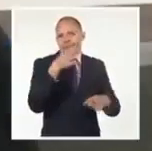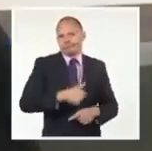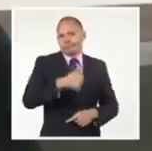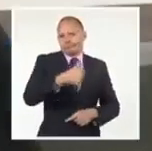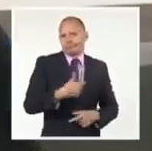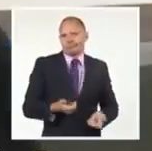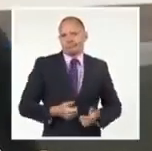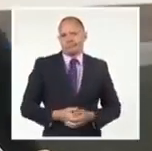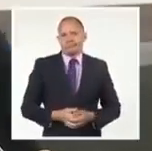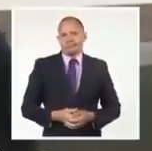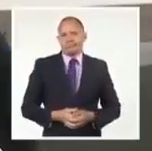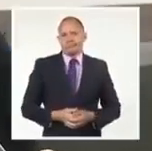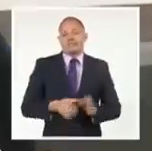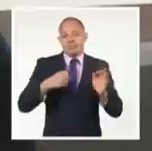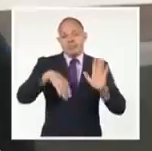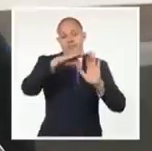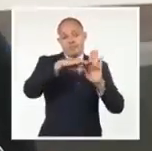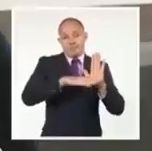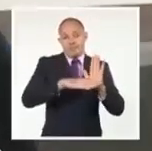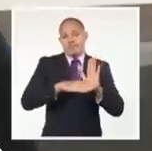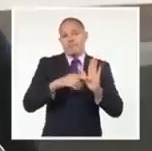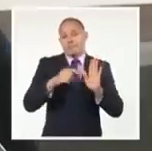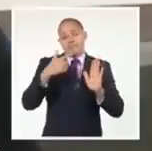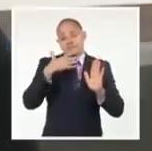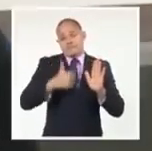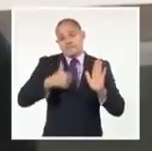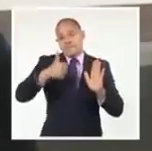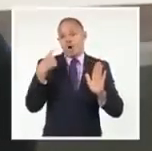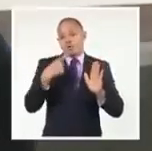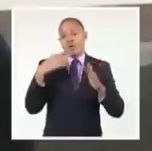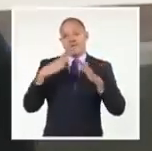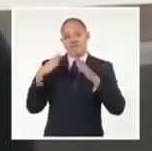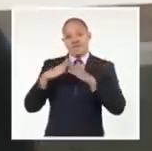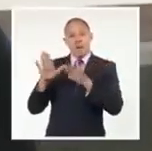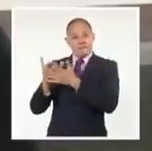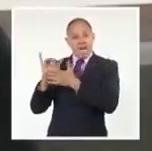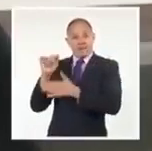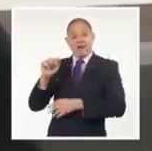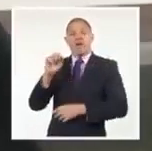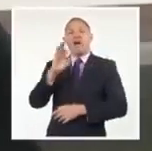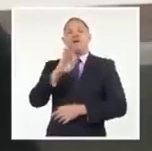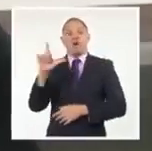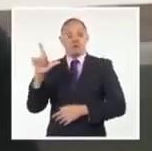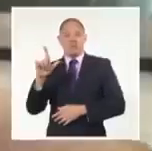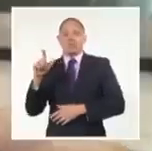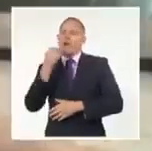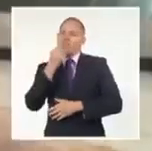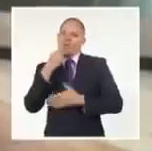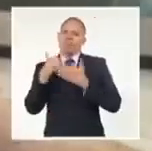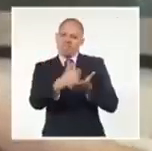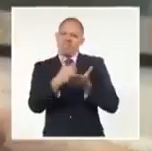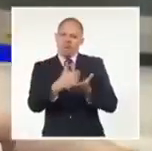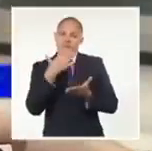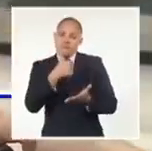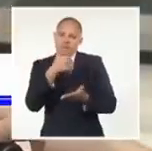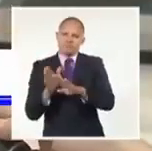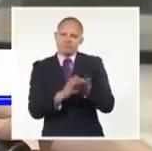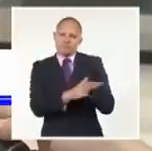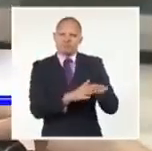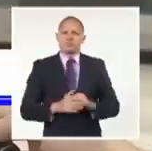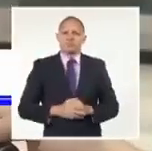va a garantizar que nosotros los que vivimos allá en Miami, Florida, podamos ayudar a la familia cubana. Estoy experimentando, pero